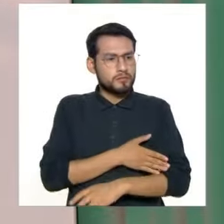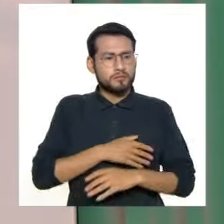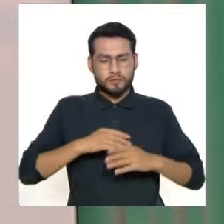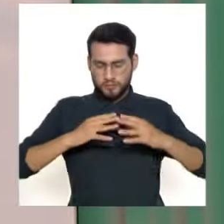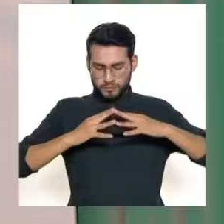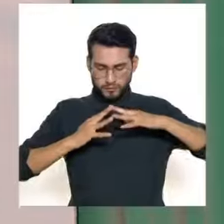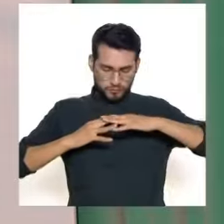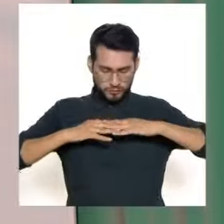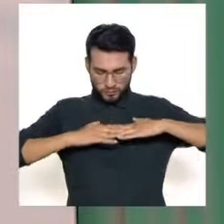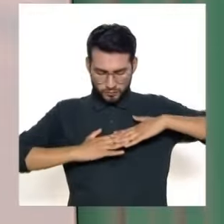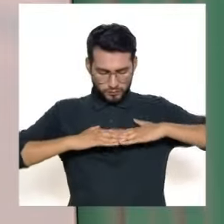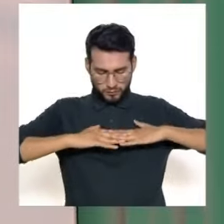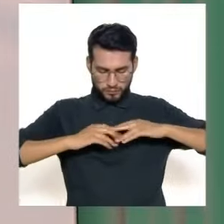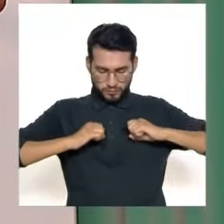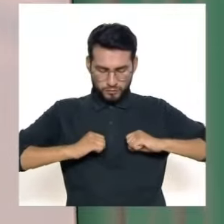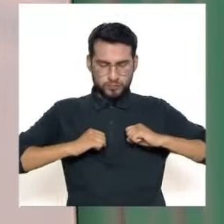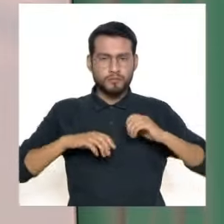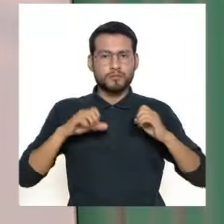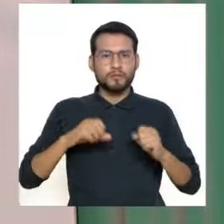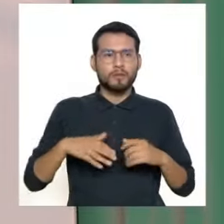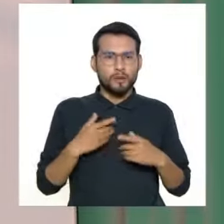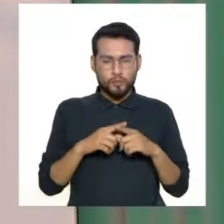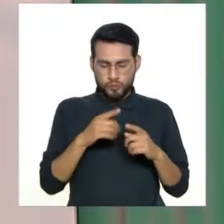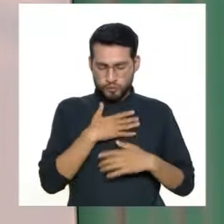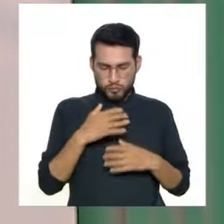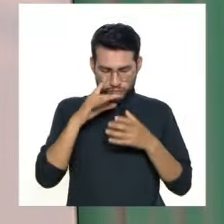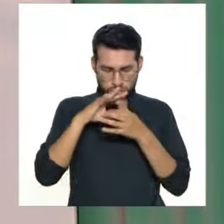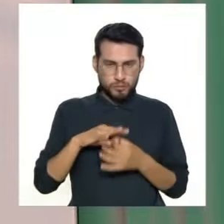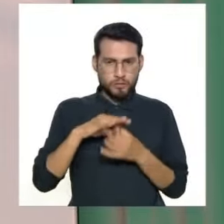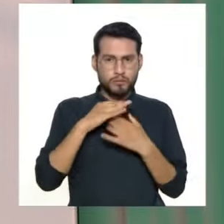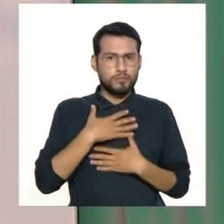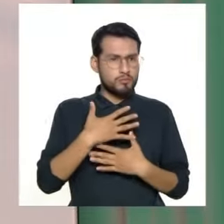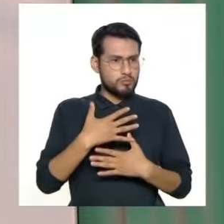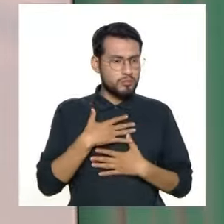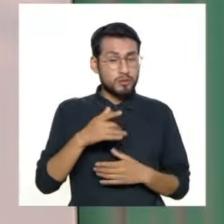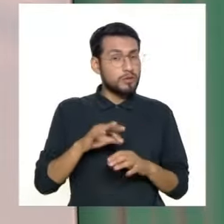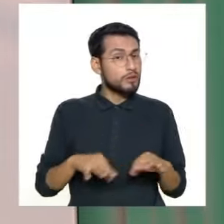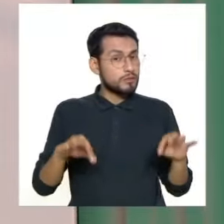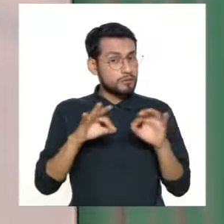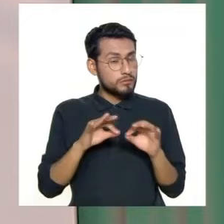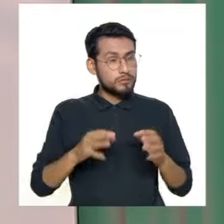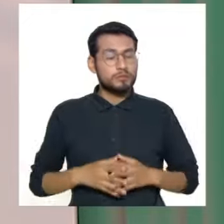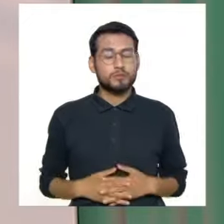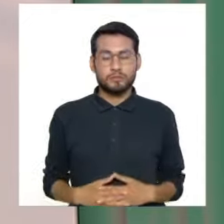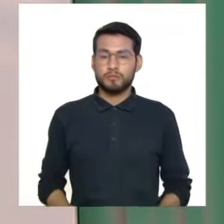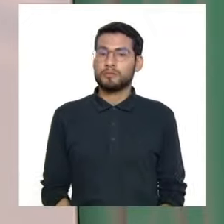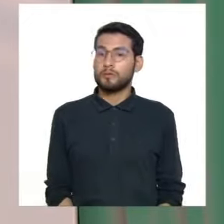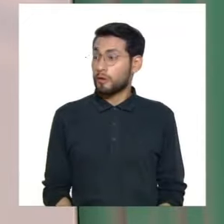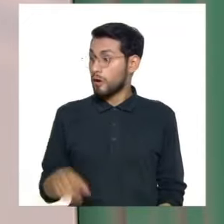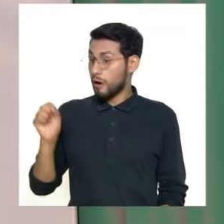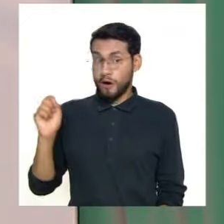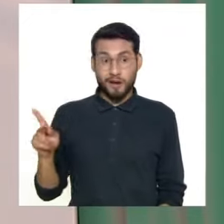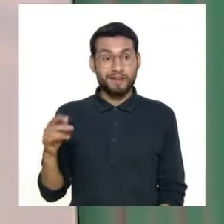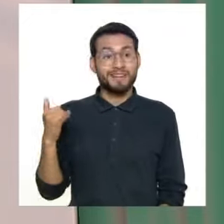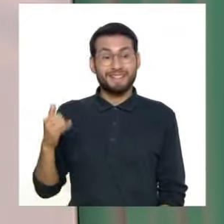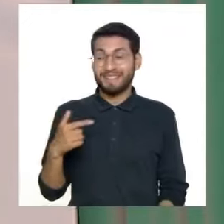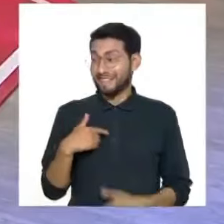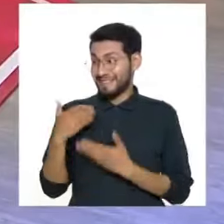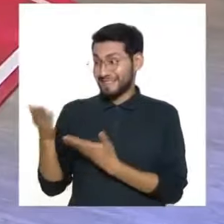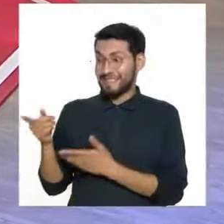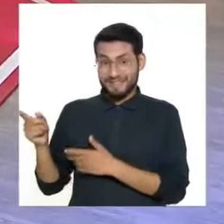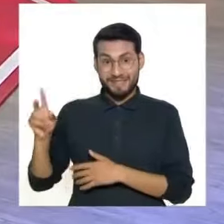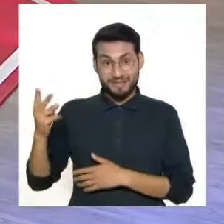equilibrio vas reconociendo la cada postura coordinando con tu respiración que eso es lo más importante de esta práctica Okay uchi yo te dejo a ti para